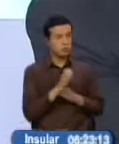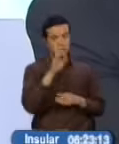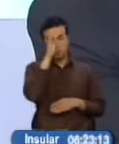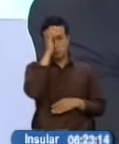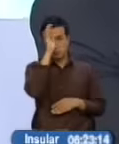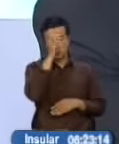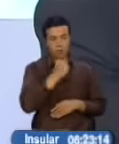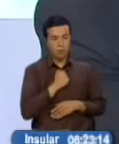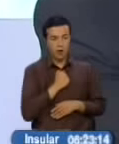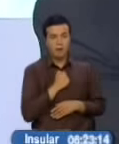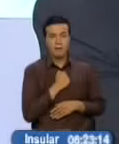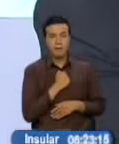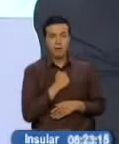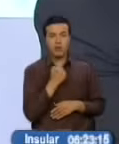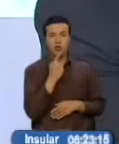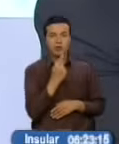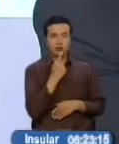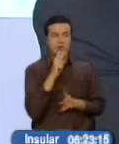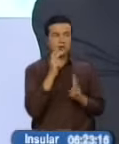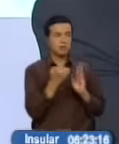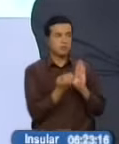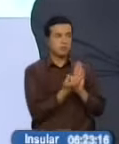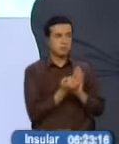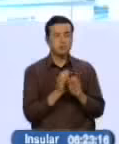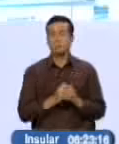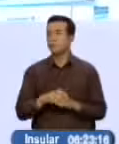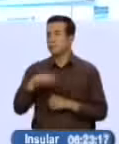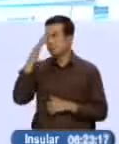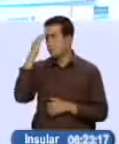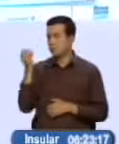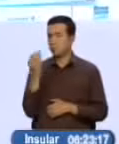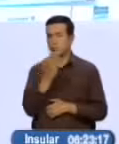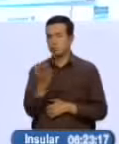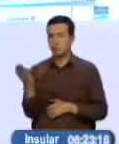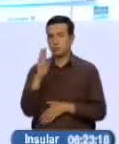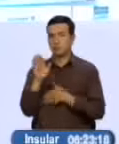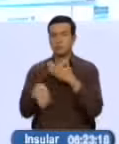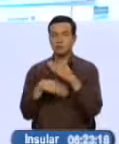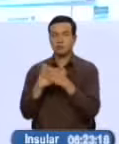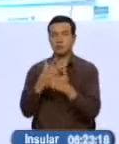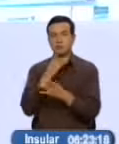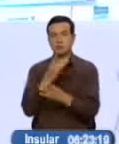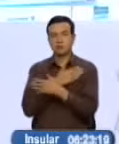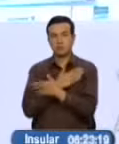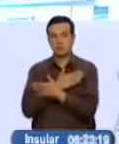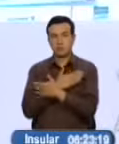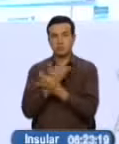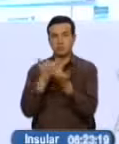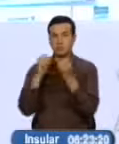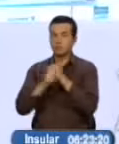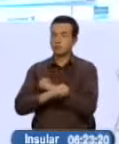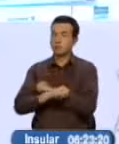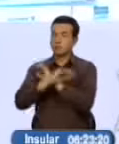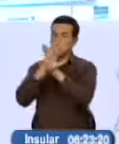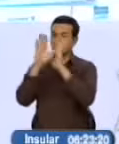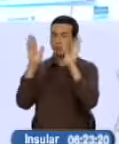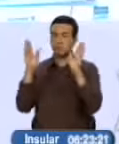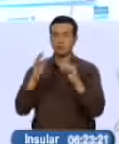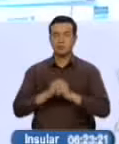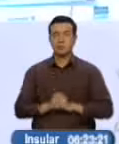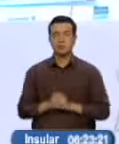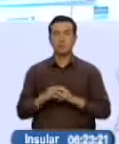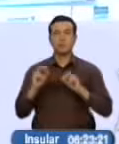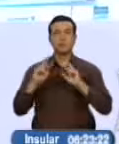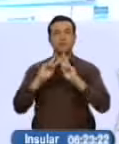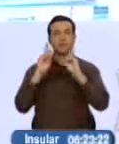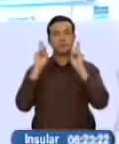cultura y patrimonio, habla de identidad. Así es. Bueno, buenos días con todas y todos. Un gusto saludarles esta mañana. Además, con un tema